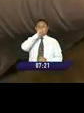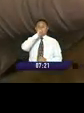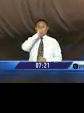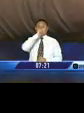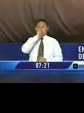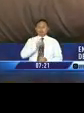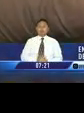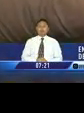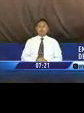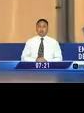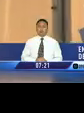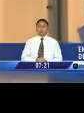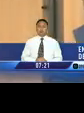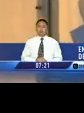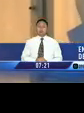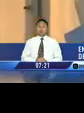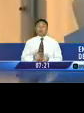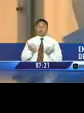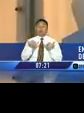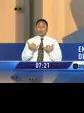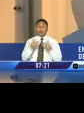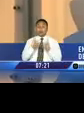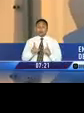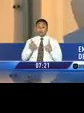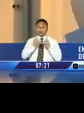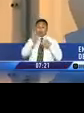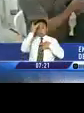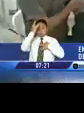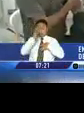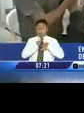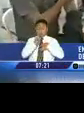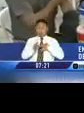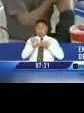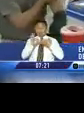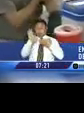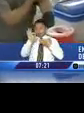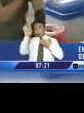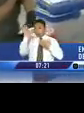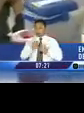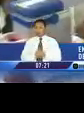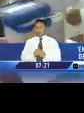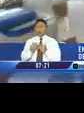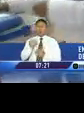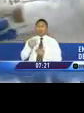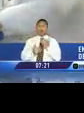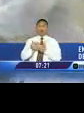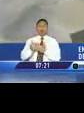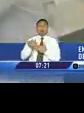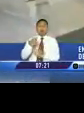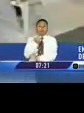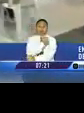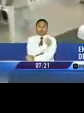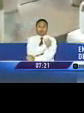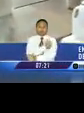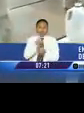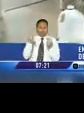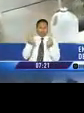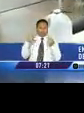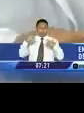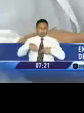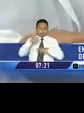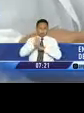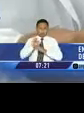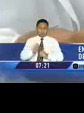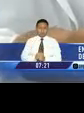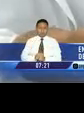En medio de un ligero incremento de contagios por coronavirus, inició esta semana un proceso de vacunación intensivo en el país.